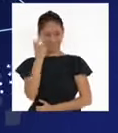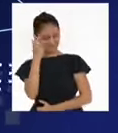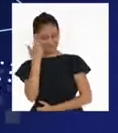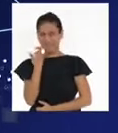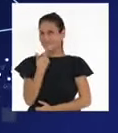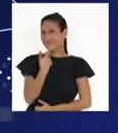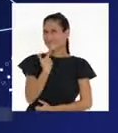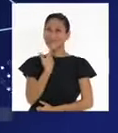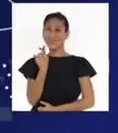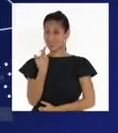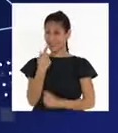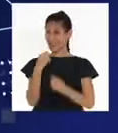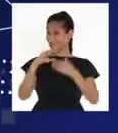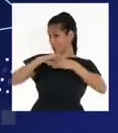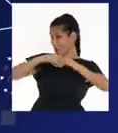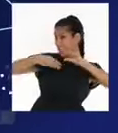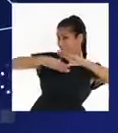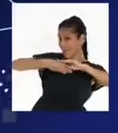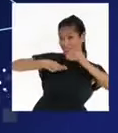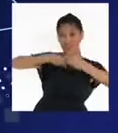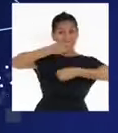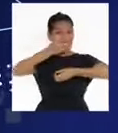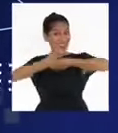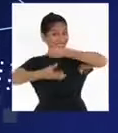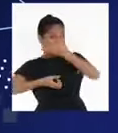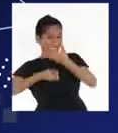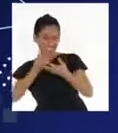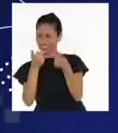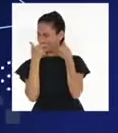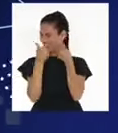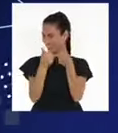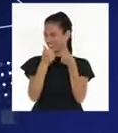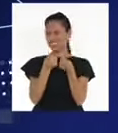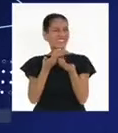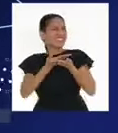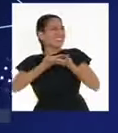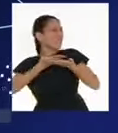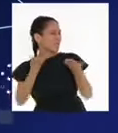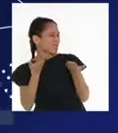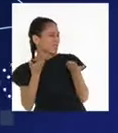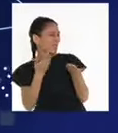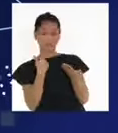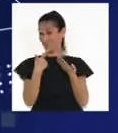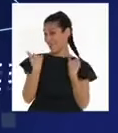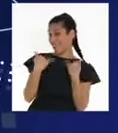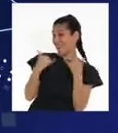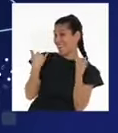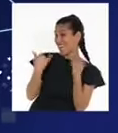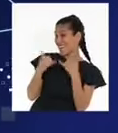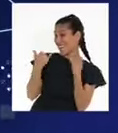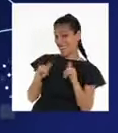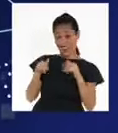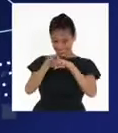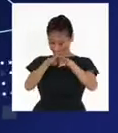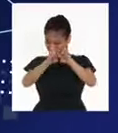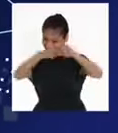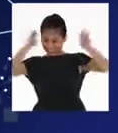¿Contar historias? ¡Ajá! ¿Y qué más? Jugar juegos de mesa,